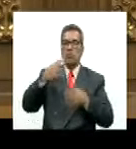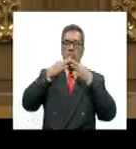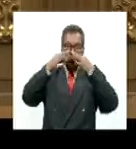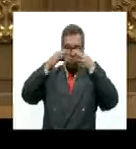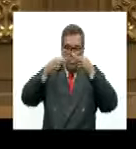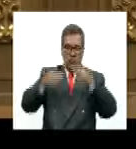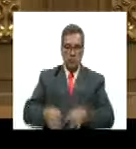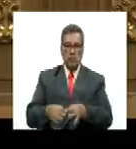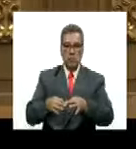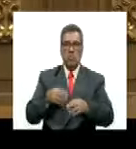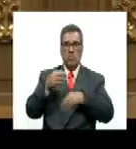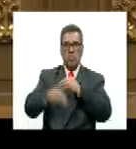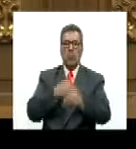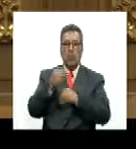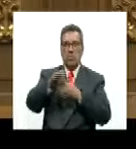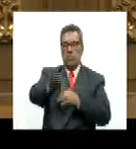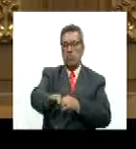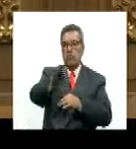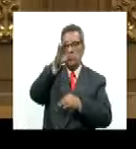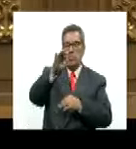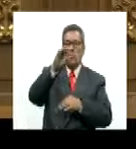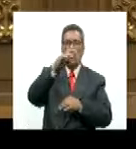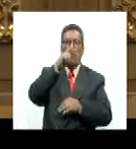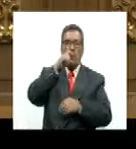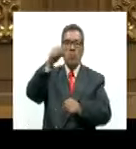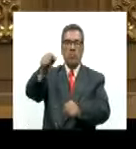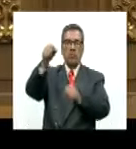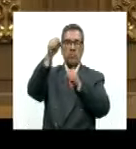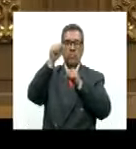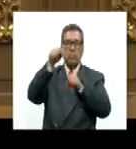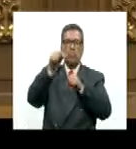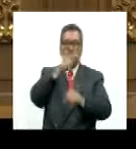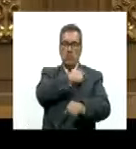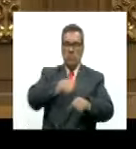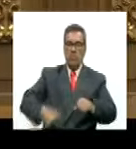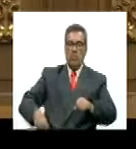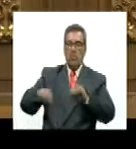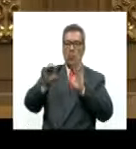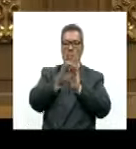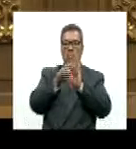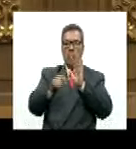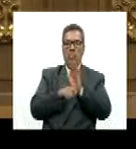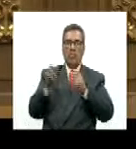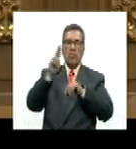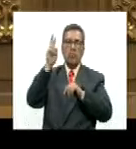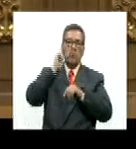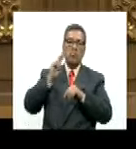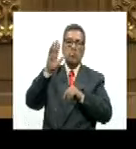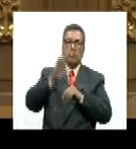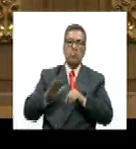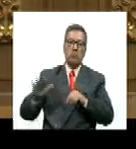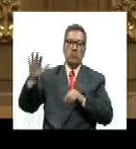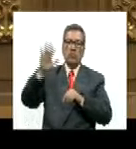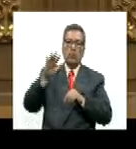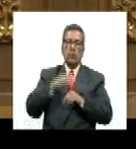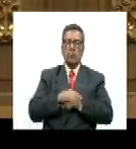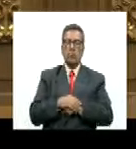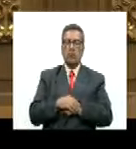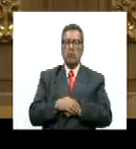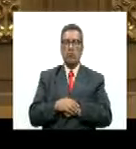legítimamente eligió a Nicolás Maduro Moros como presidente de la República Bolivariana de